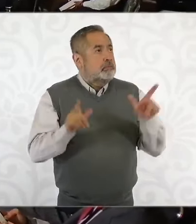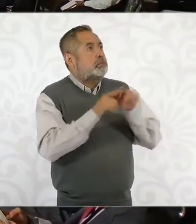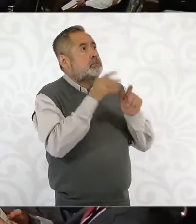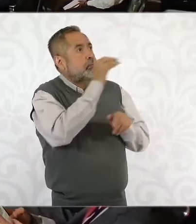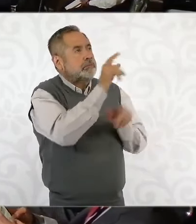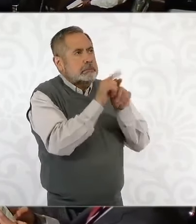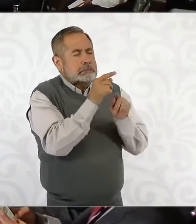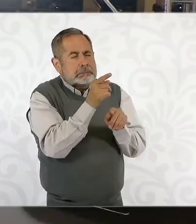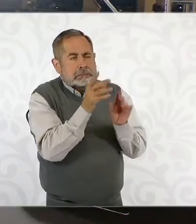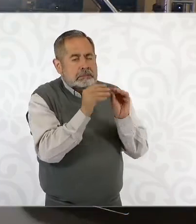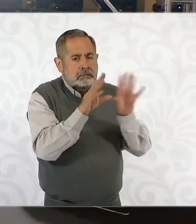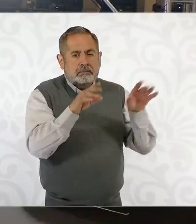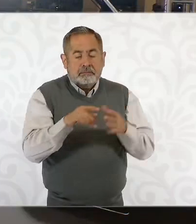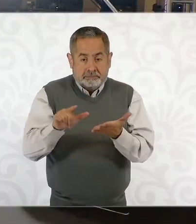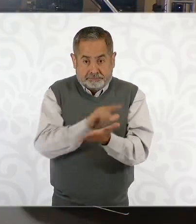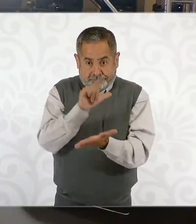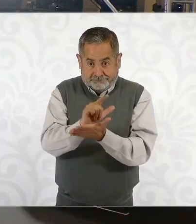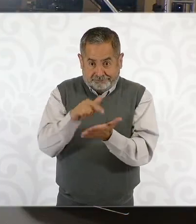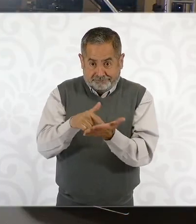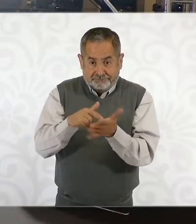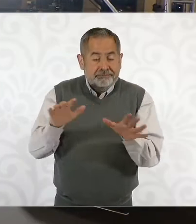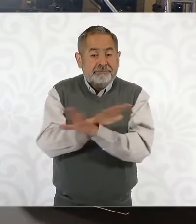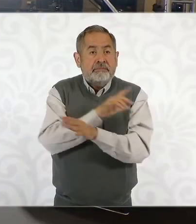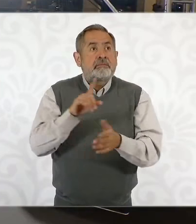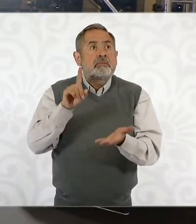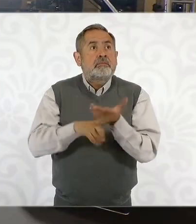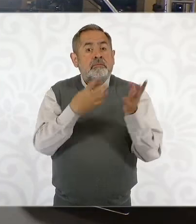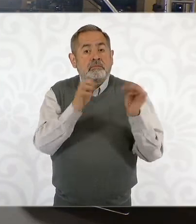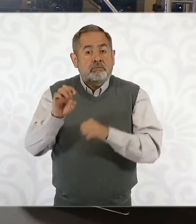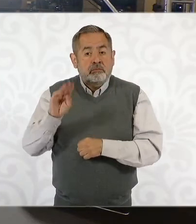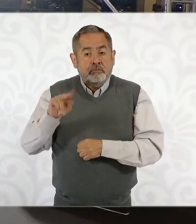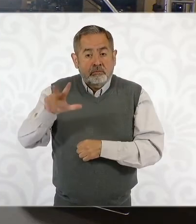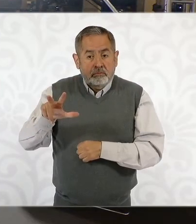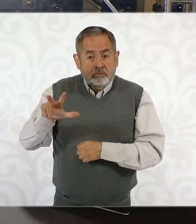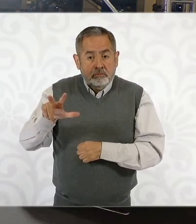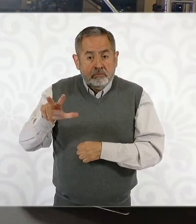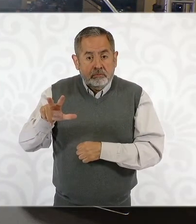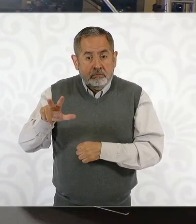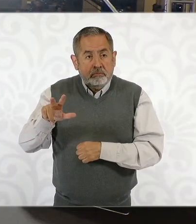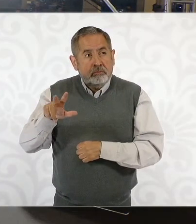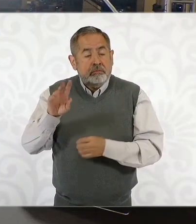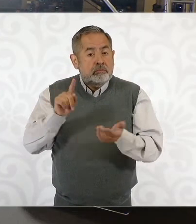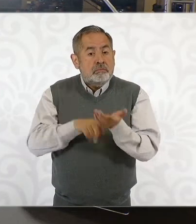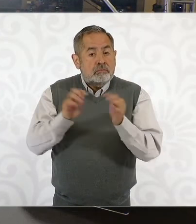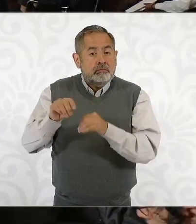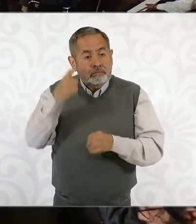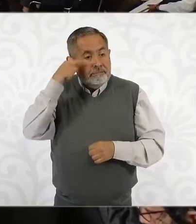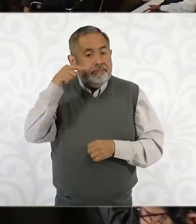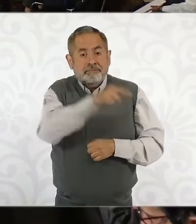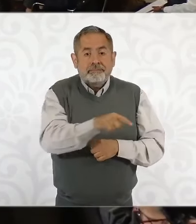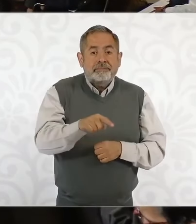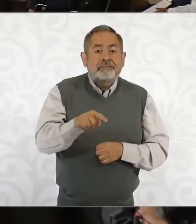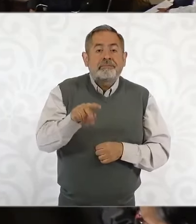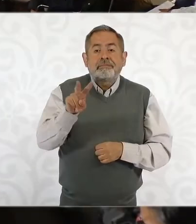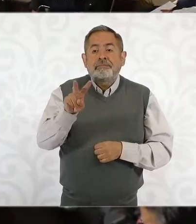Presidenta, esta ley la modificaron en 1998, prácticamente en 99, para que Vicente Fox pudiera